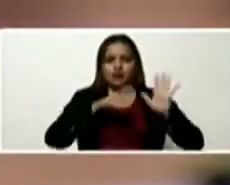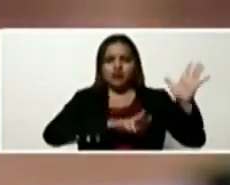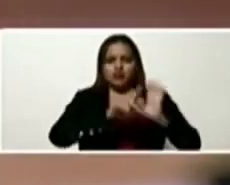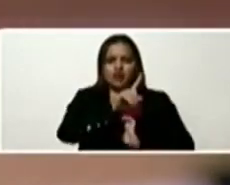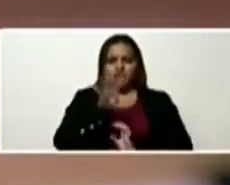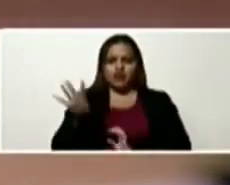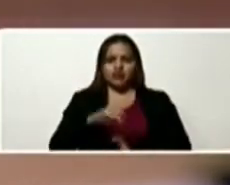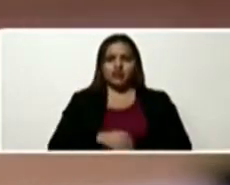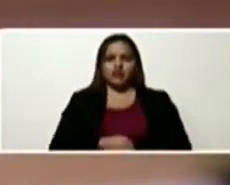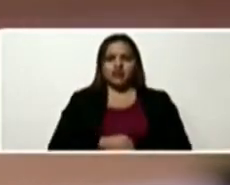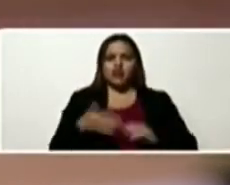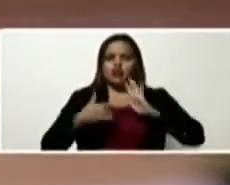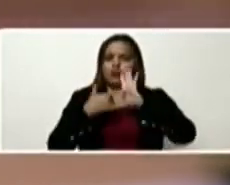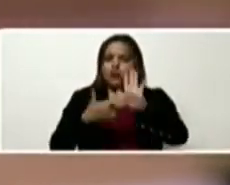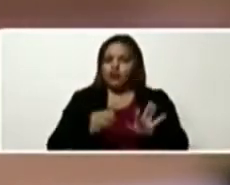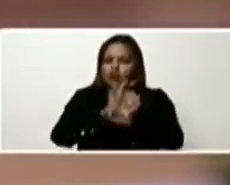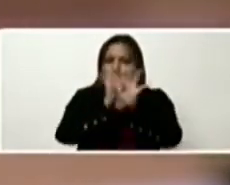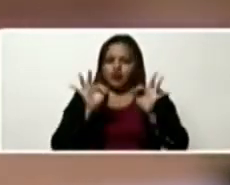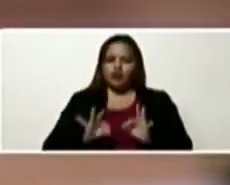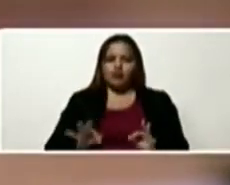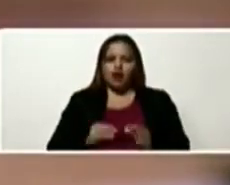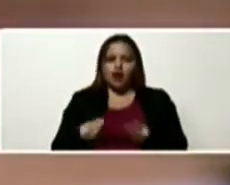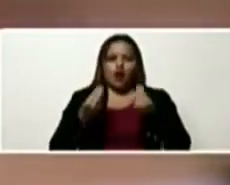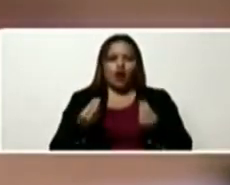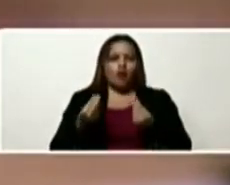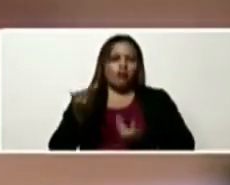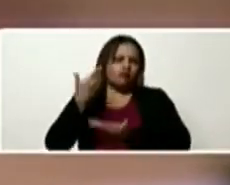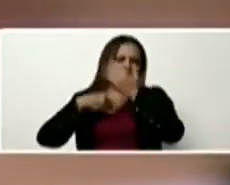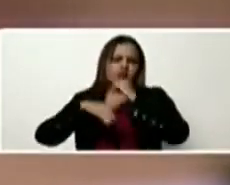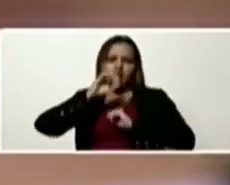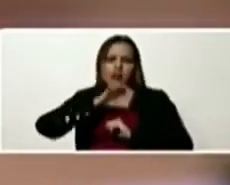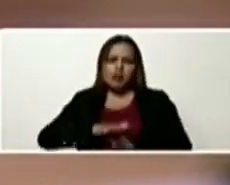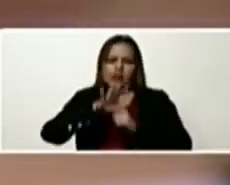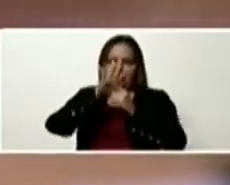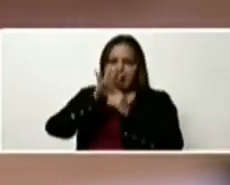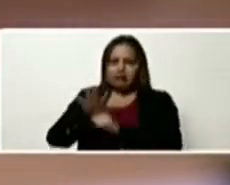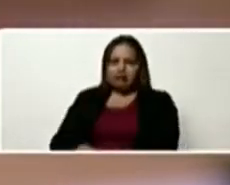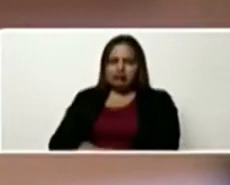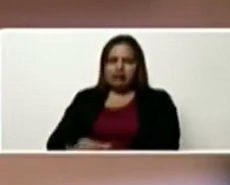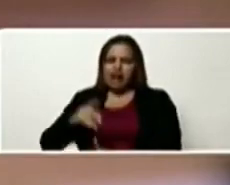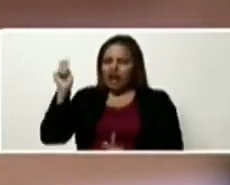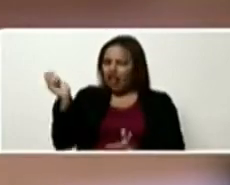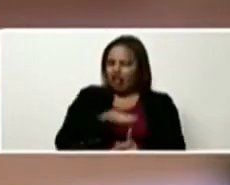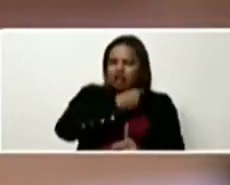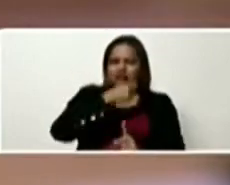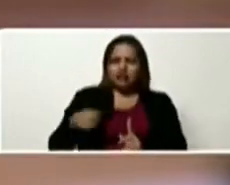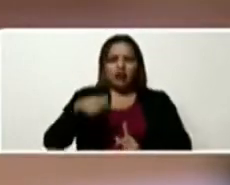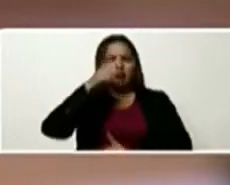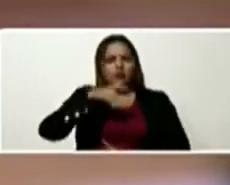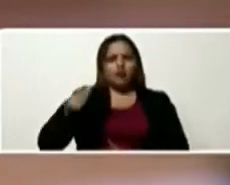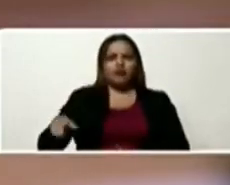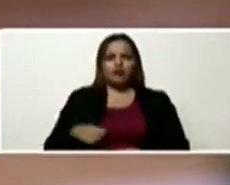1814 y devela la forma como el colonialismo esclavizó al pueblo